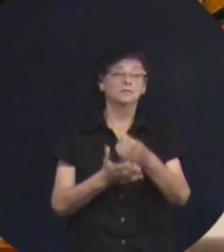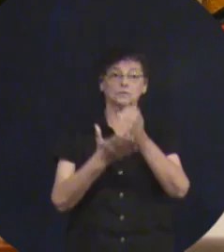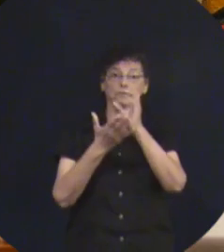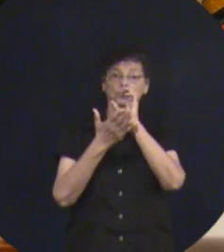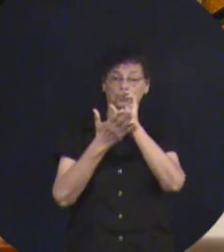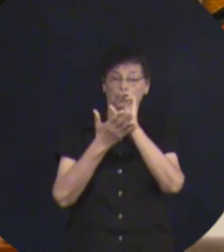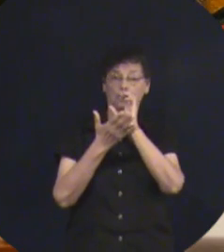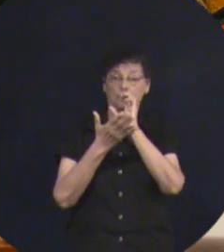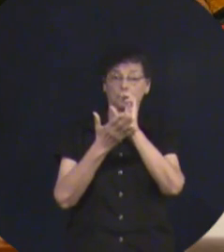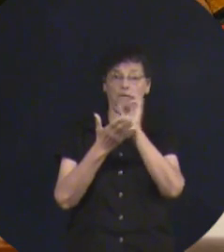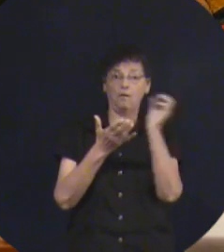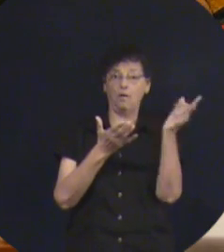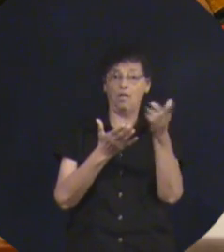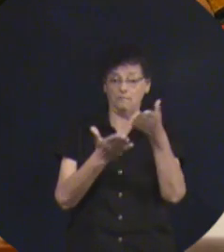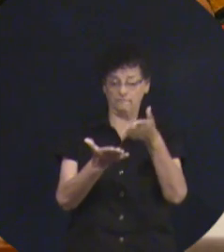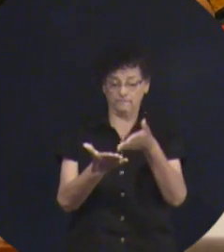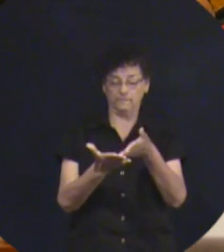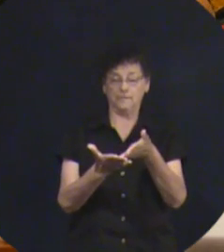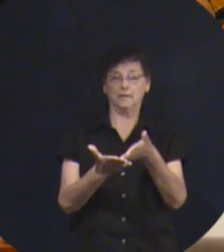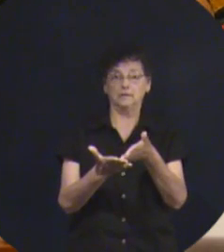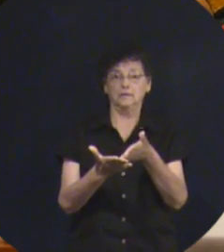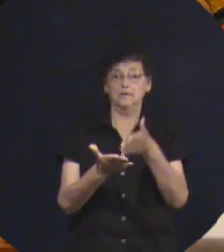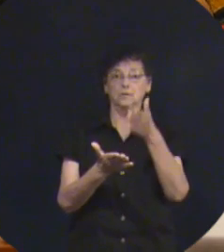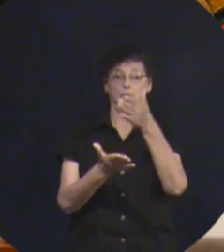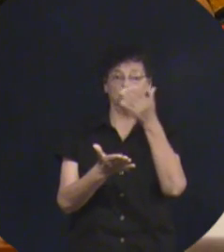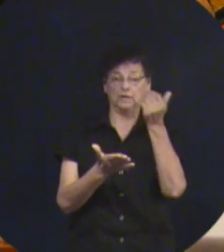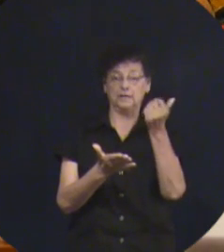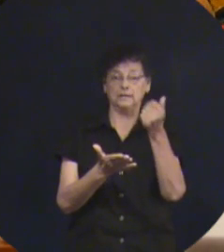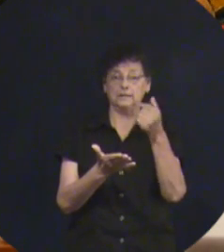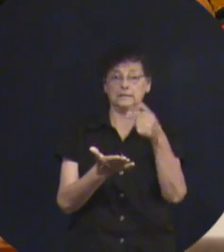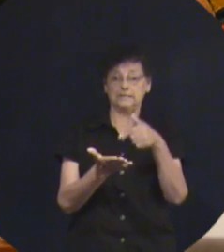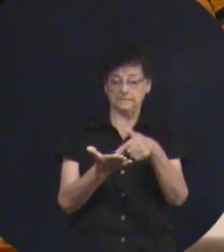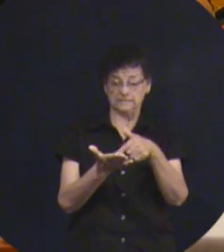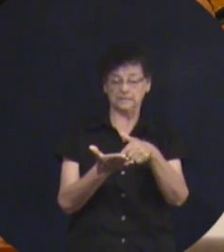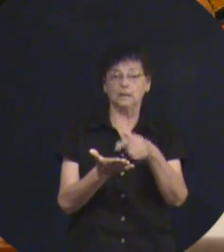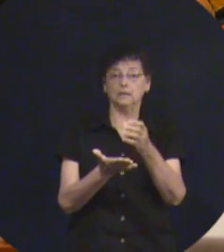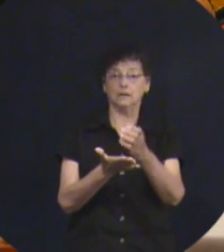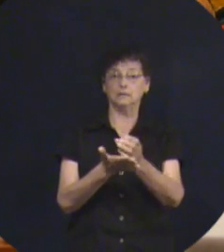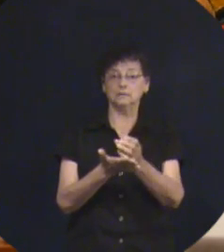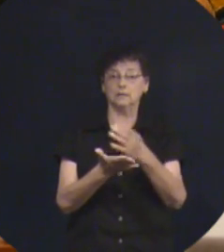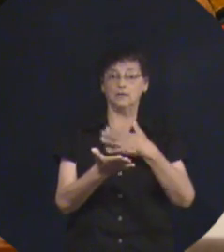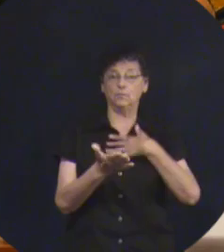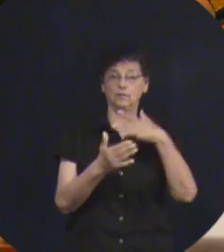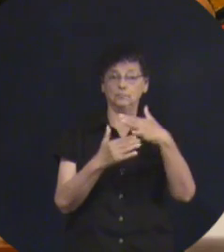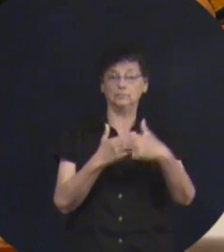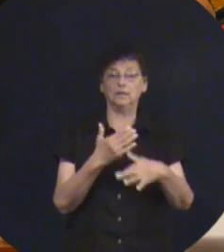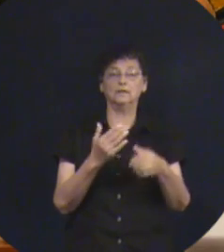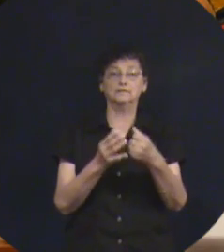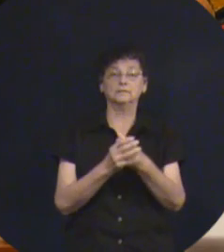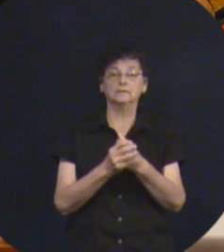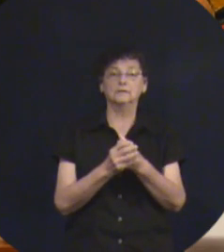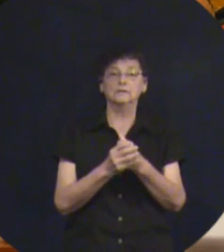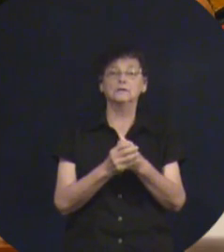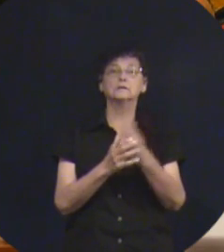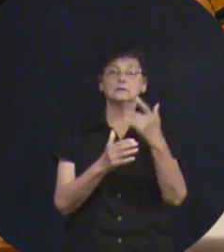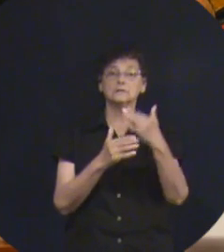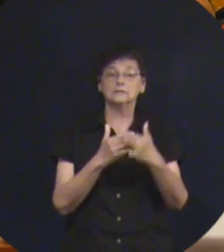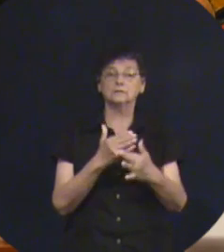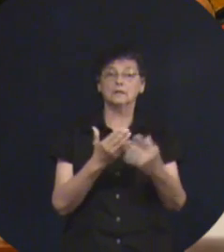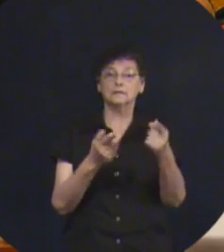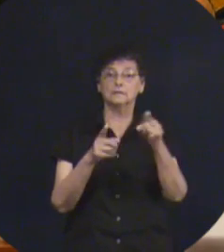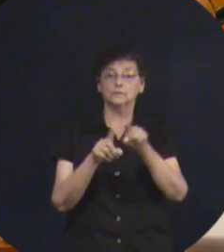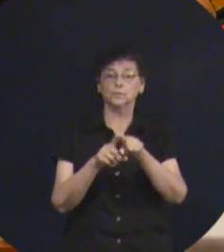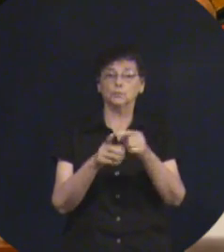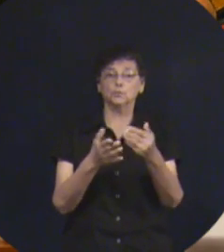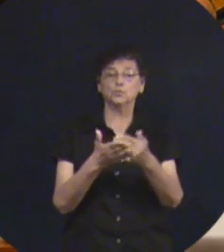tomad y bebed todos de él, porque este es el cáliz de mi sangre, sangre de